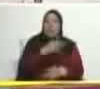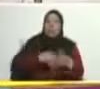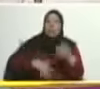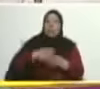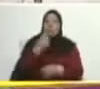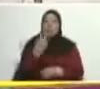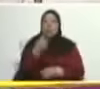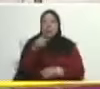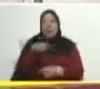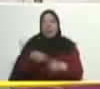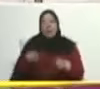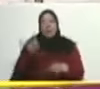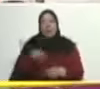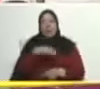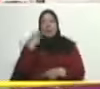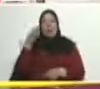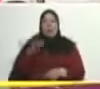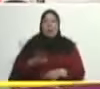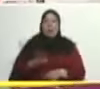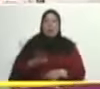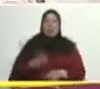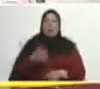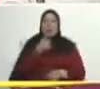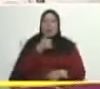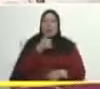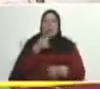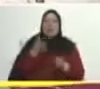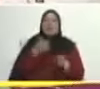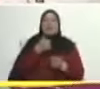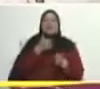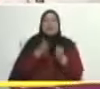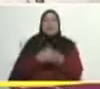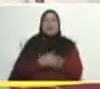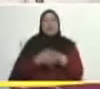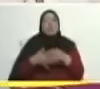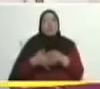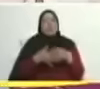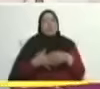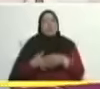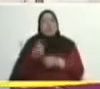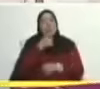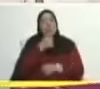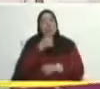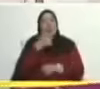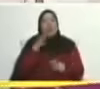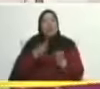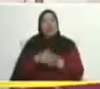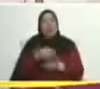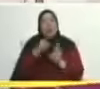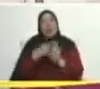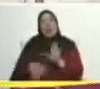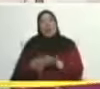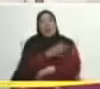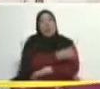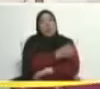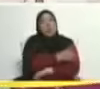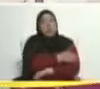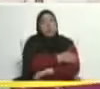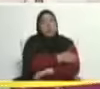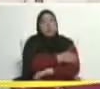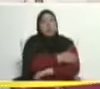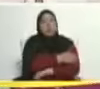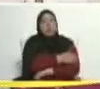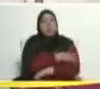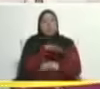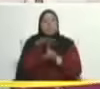2 también para matarme a mí. ¿Quién está detrás? El imperialismo. ¿Quién está detrás? La derecha extremista. Por